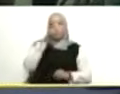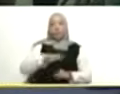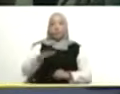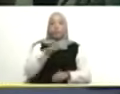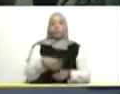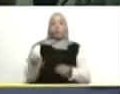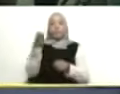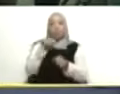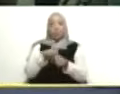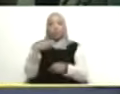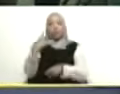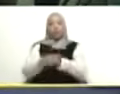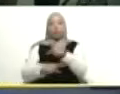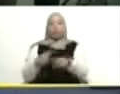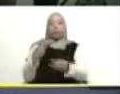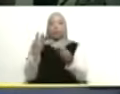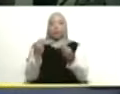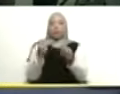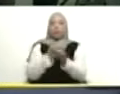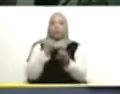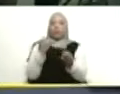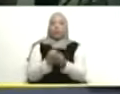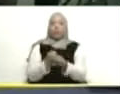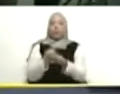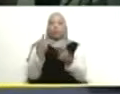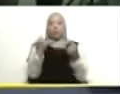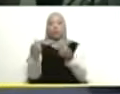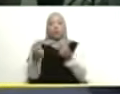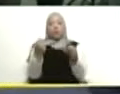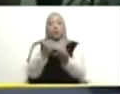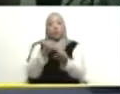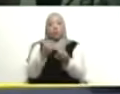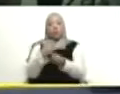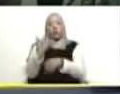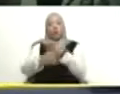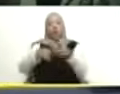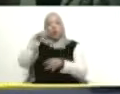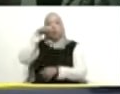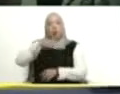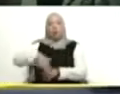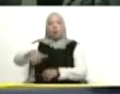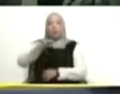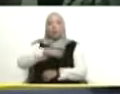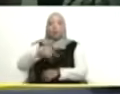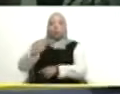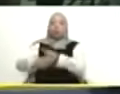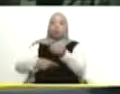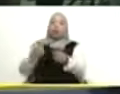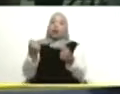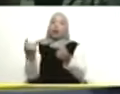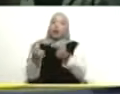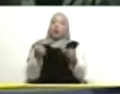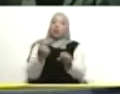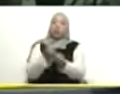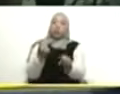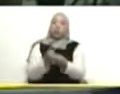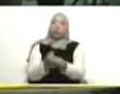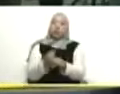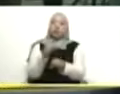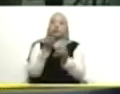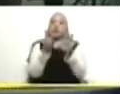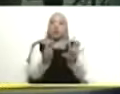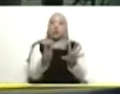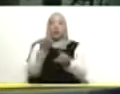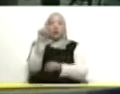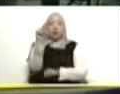internas y produzca mucha riqueza para que la riqueza llegue al pueblo. La etapa de la prosperidad económica de la 7T,